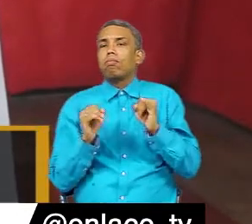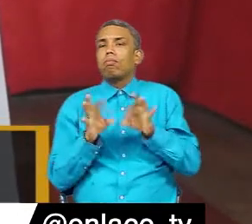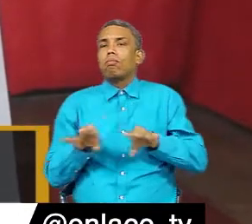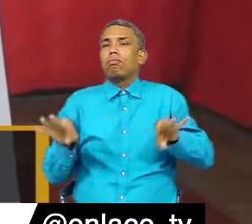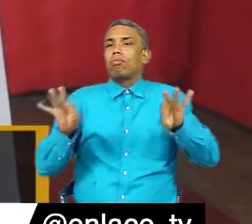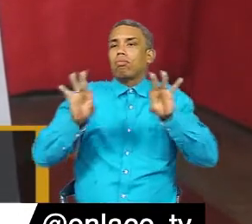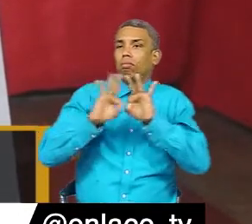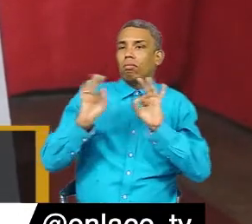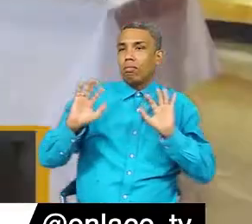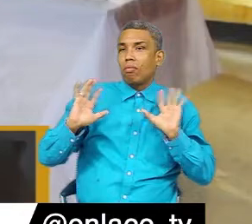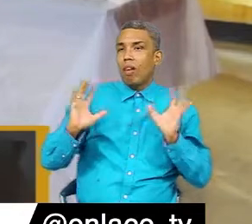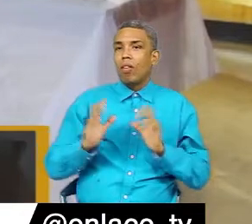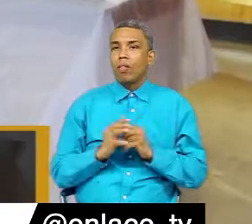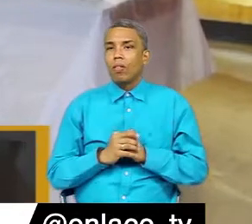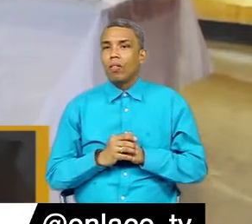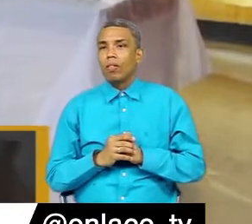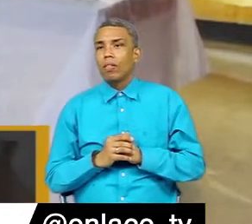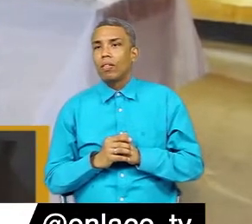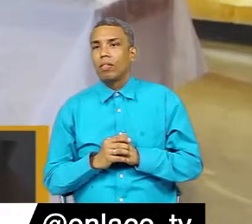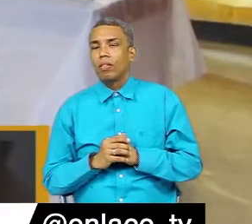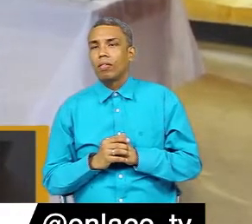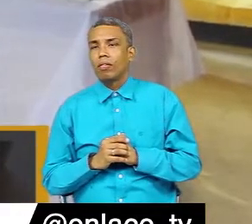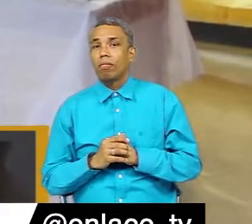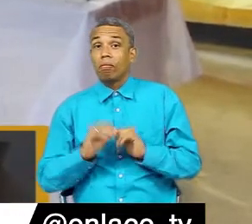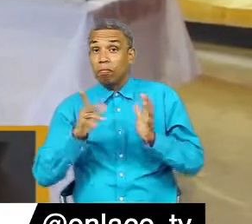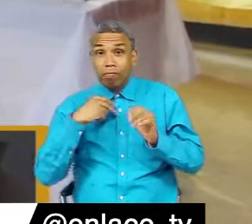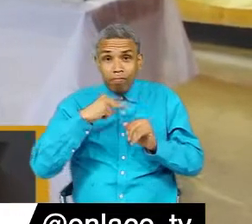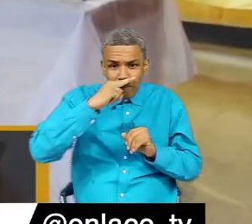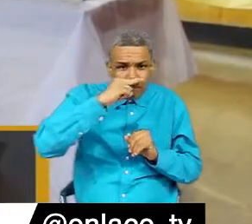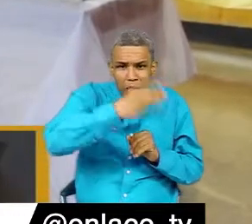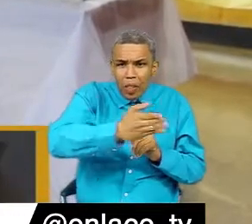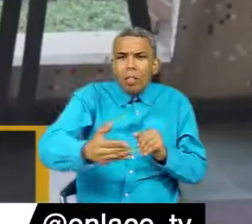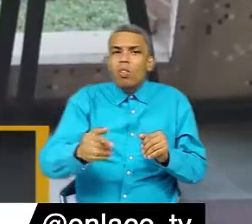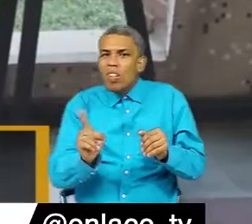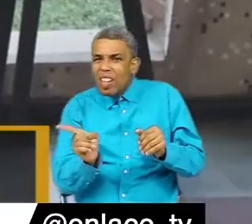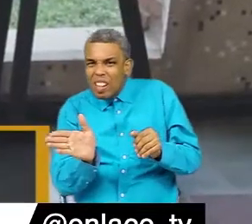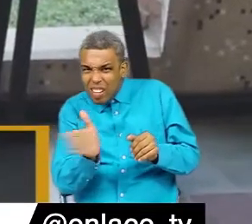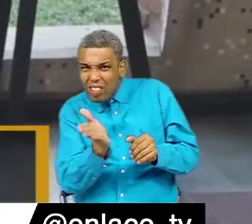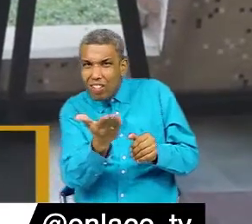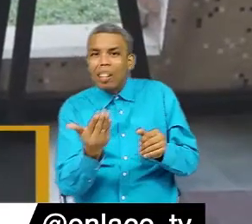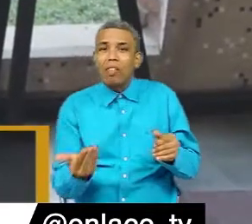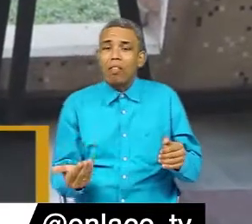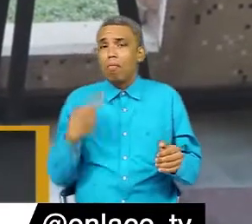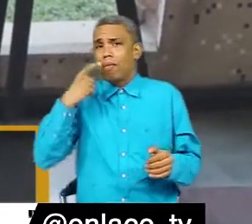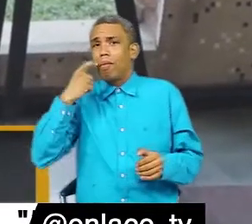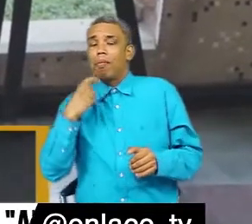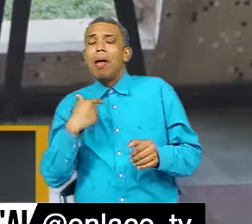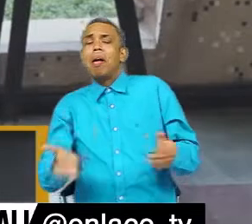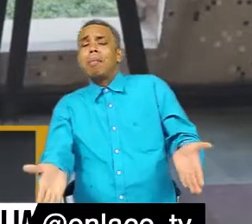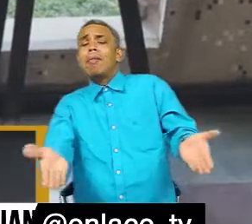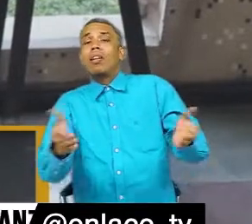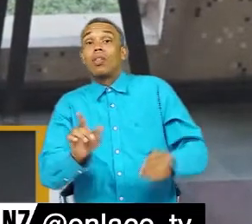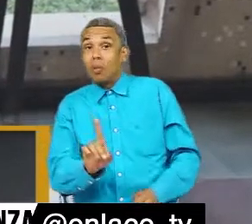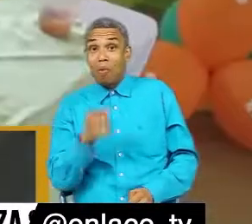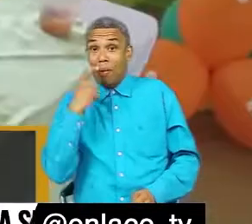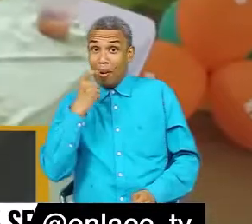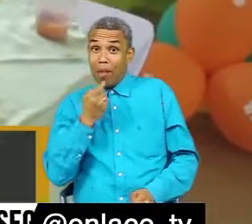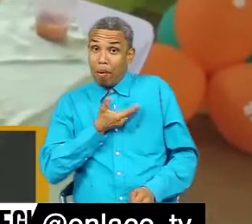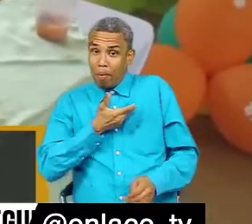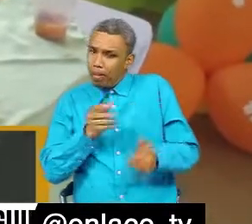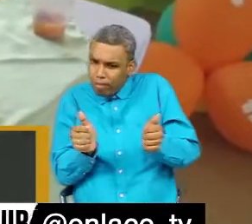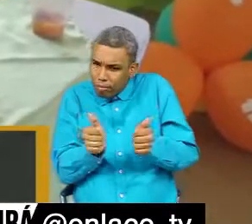que destacar a los colegios. Y la mejor manera con los niños es acompañando, venir a acompañarlo, que es el mejor respaldo que le